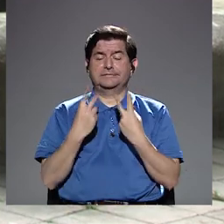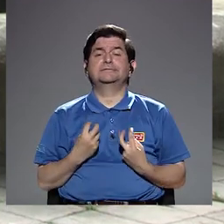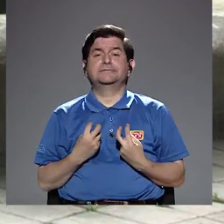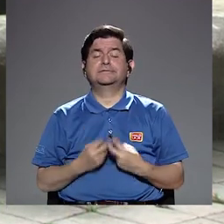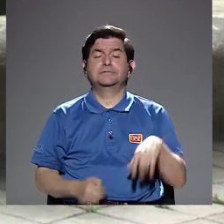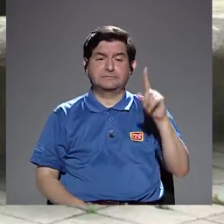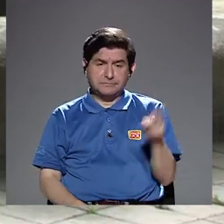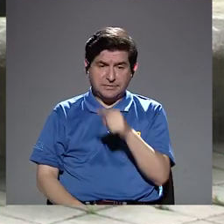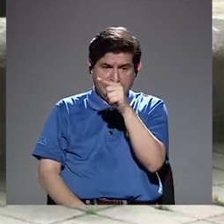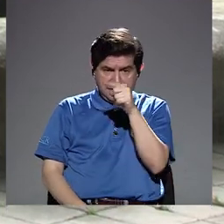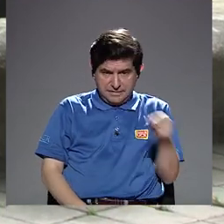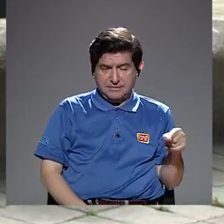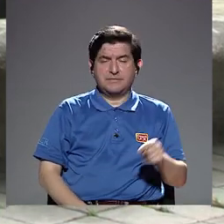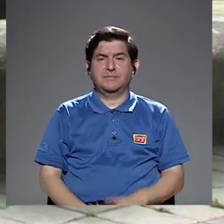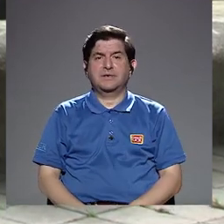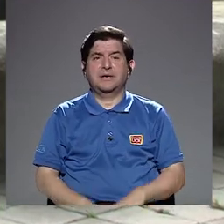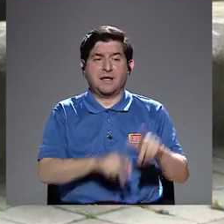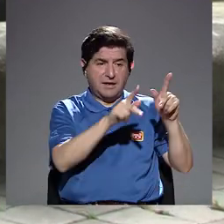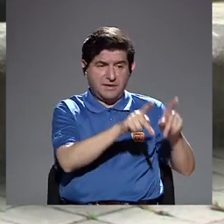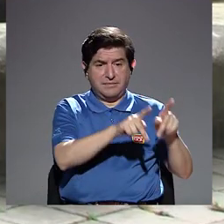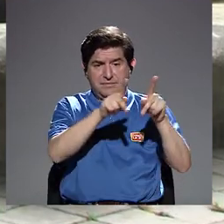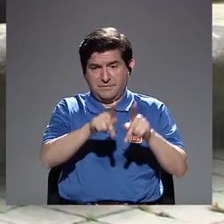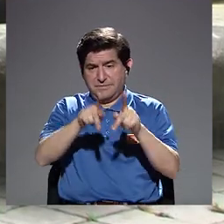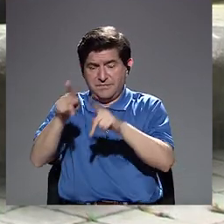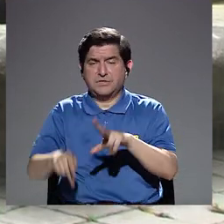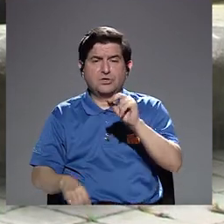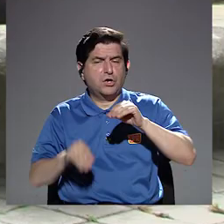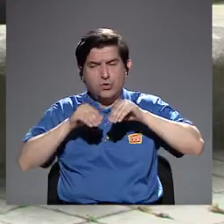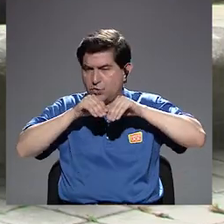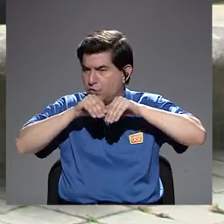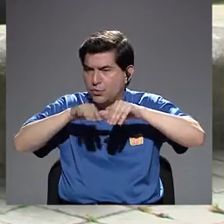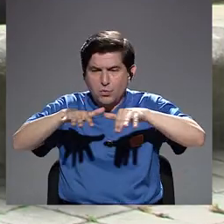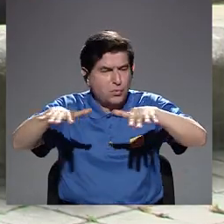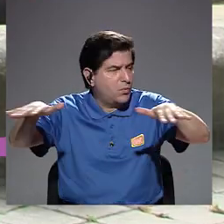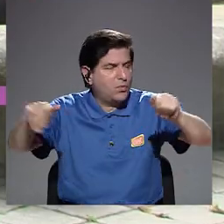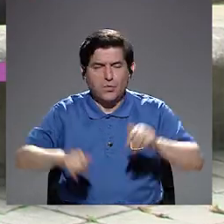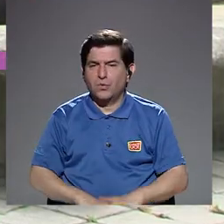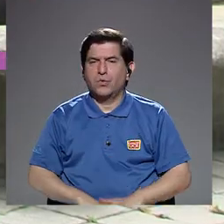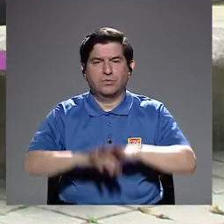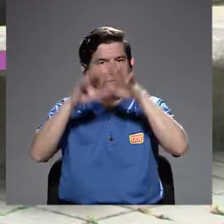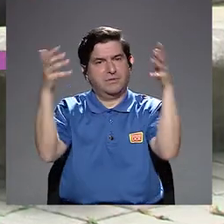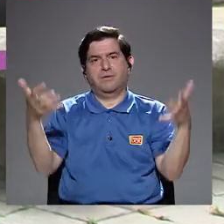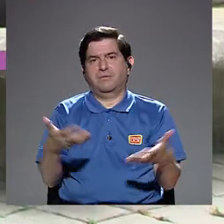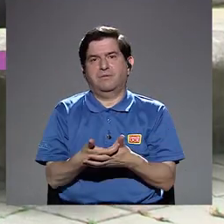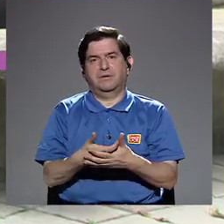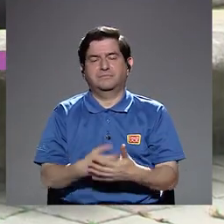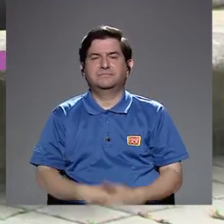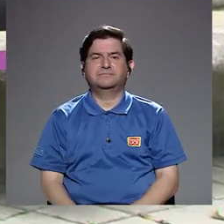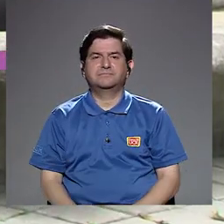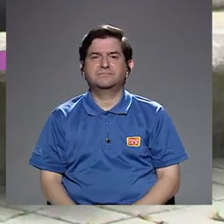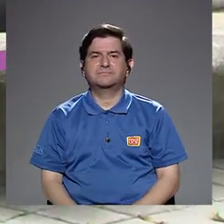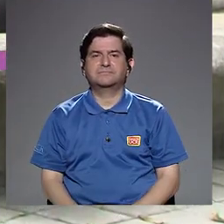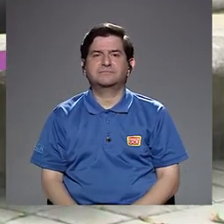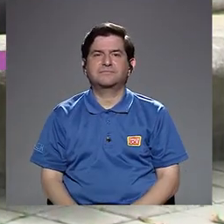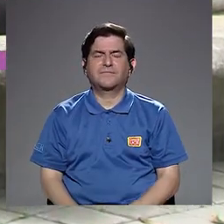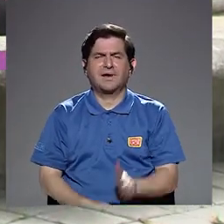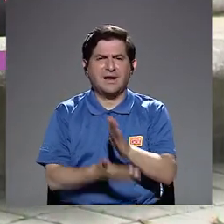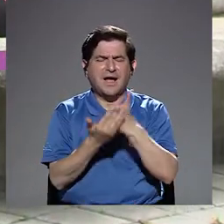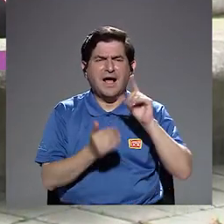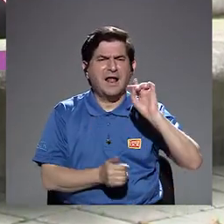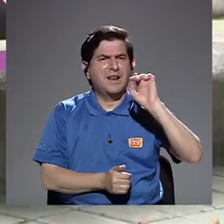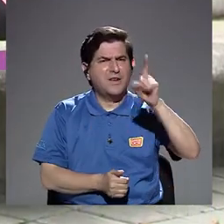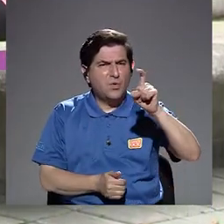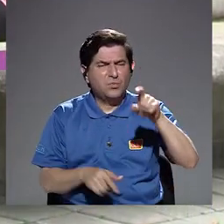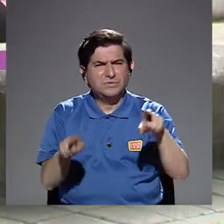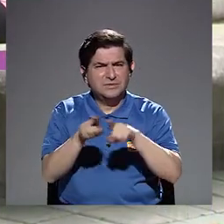para poder erradicarlo persona a persona y que no se continúe diseminando globalmente, ¿verdad? ¿Hay algún